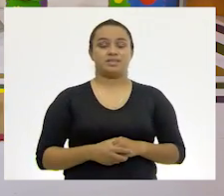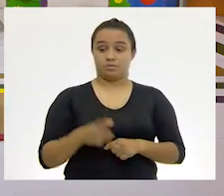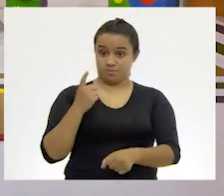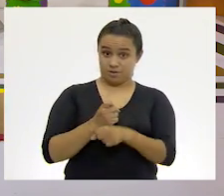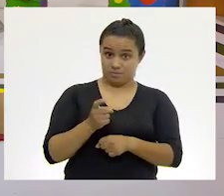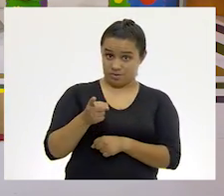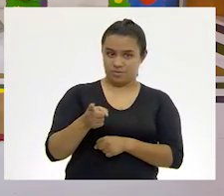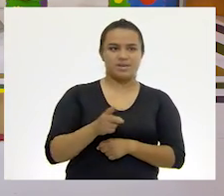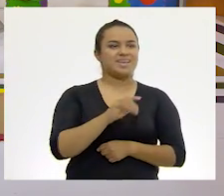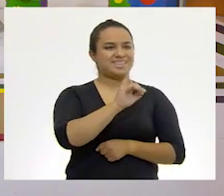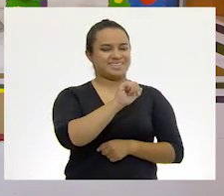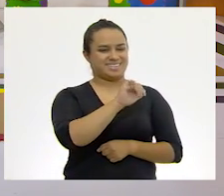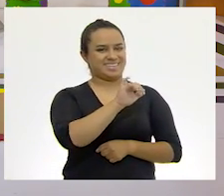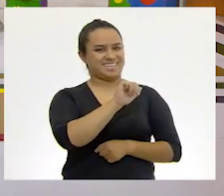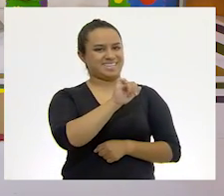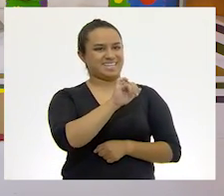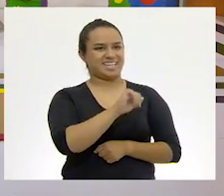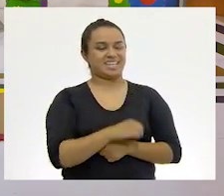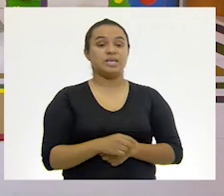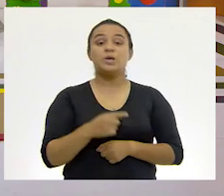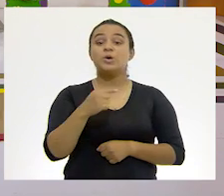¿Empiezas tú, Paco? Sí.